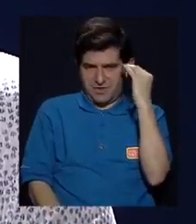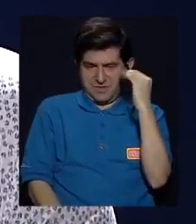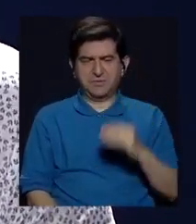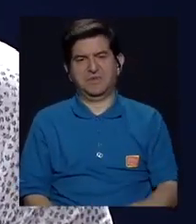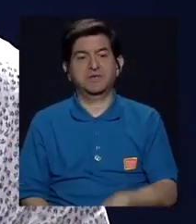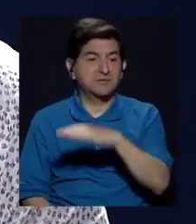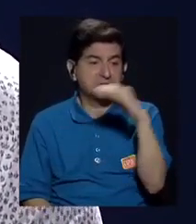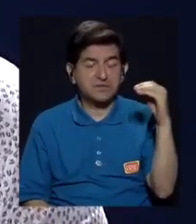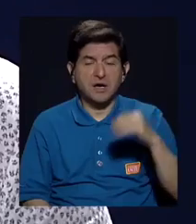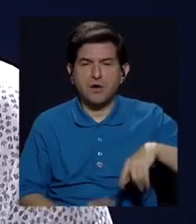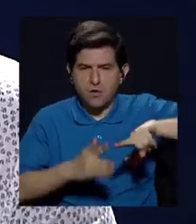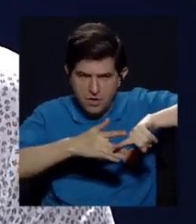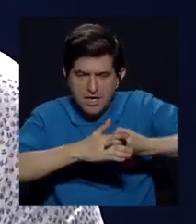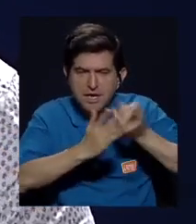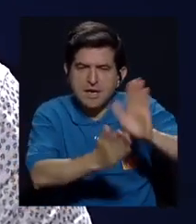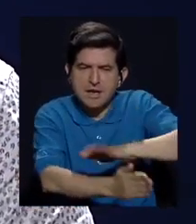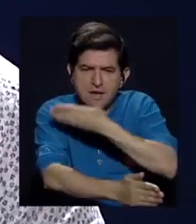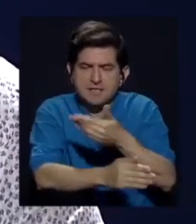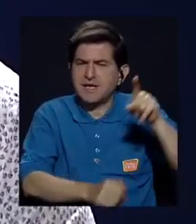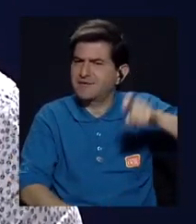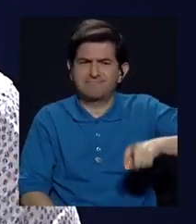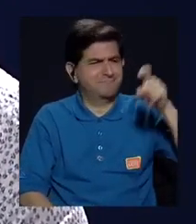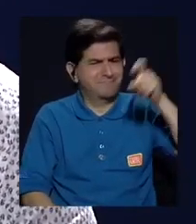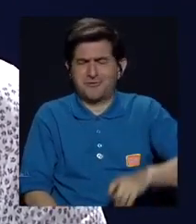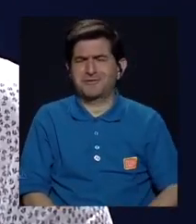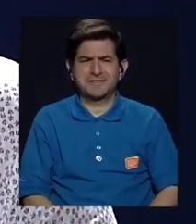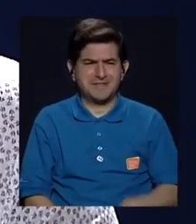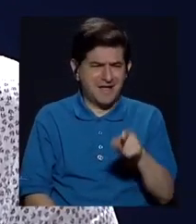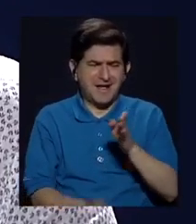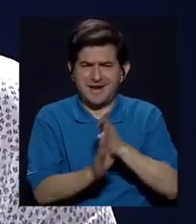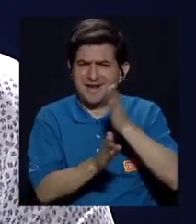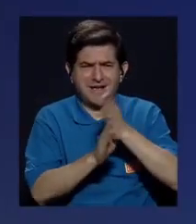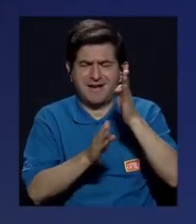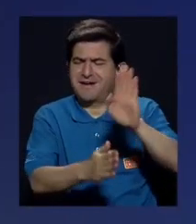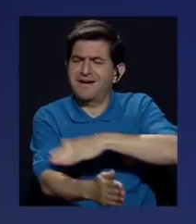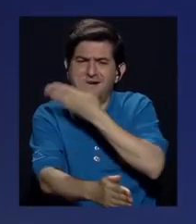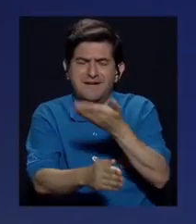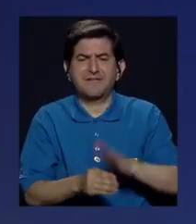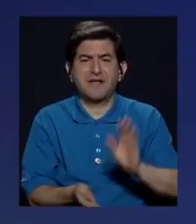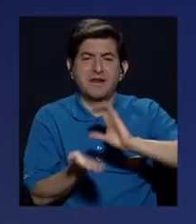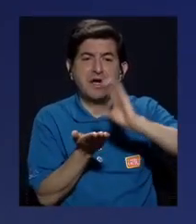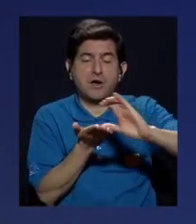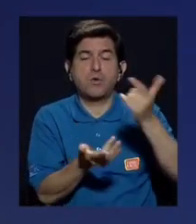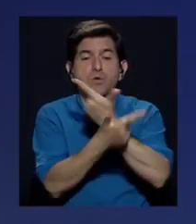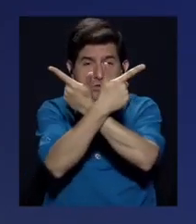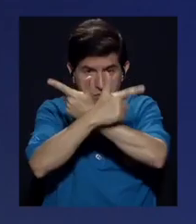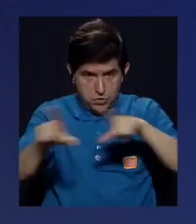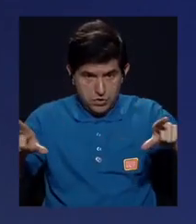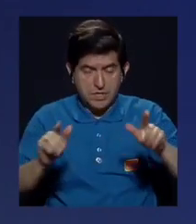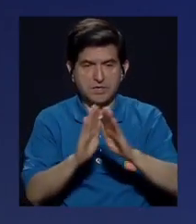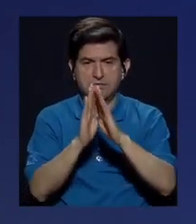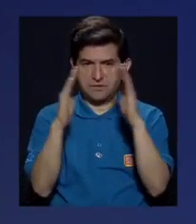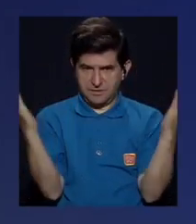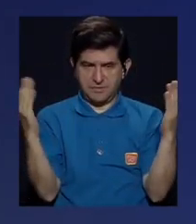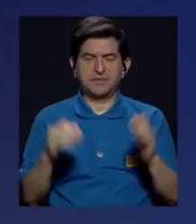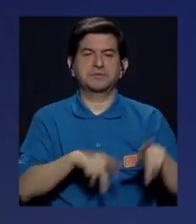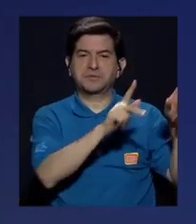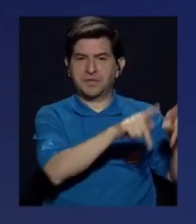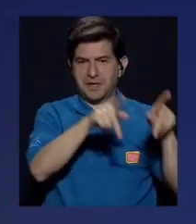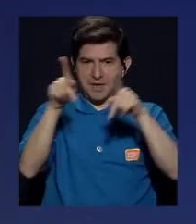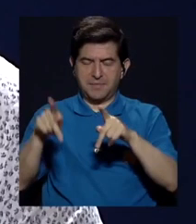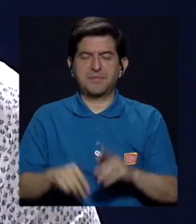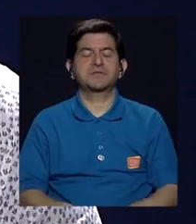que quieran introducirse en la música y no necesariamente llevar una carrera musical. Los cursos libres también se abren a